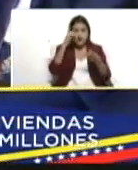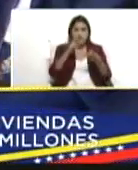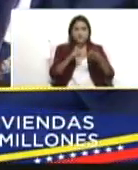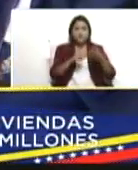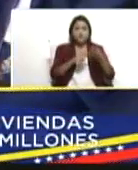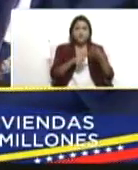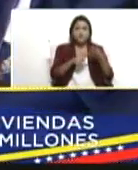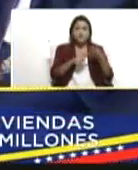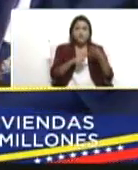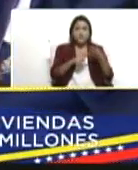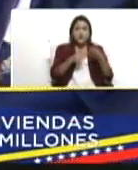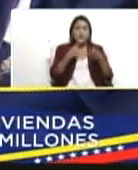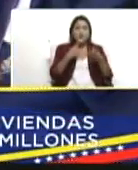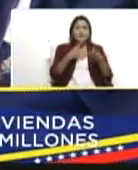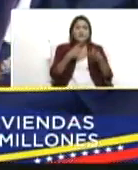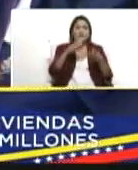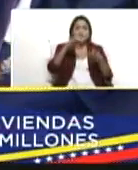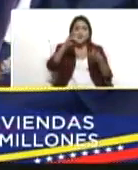cilia